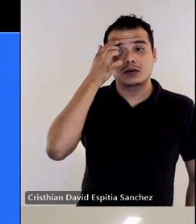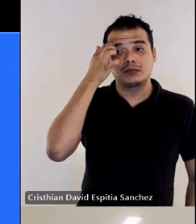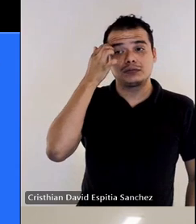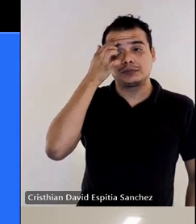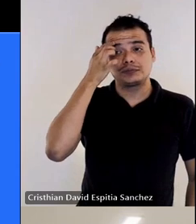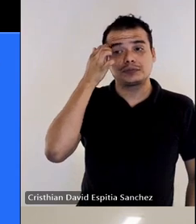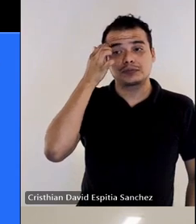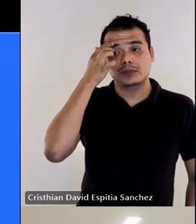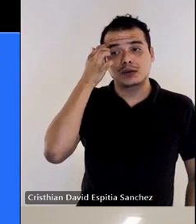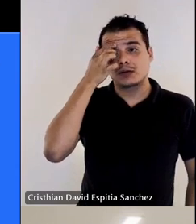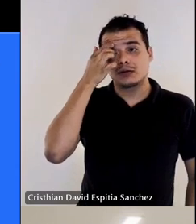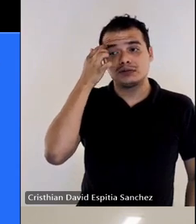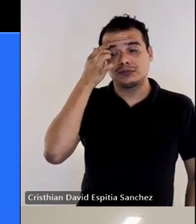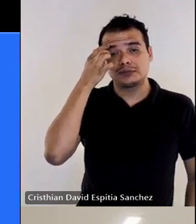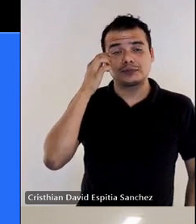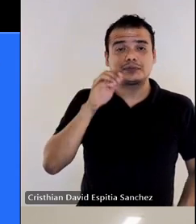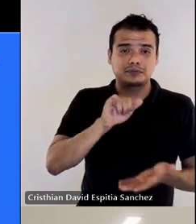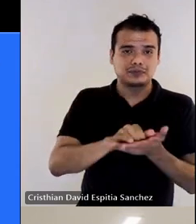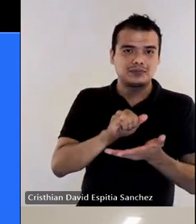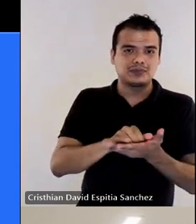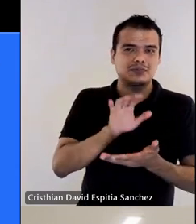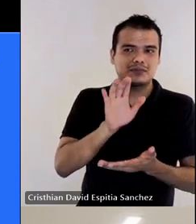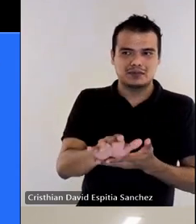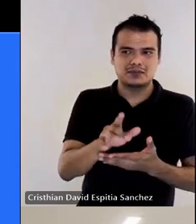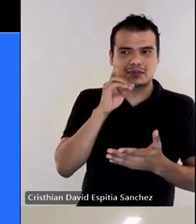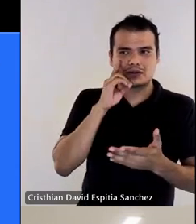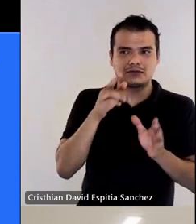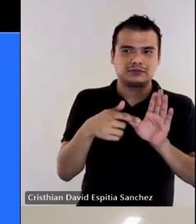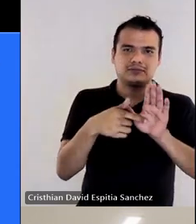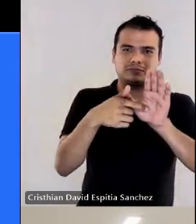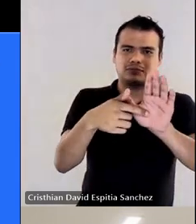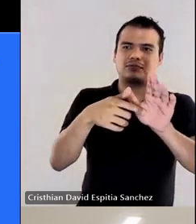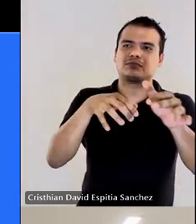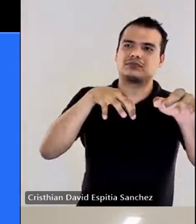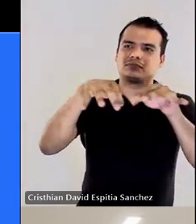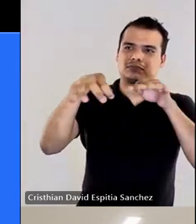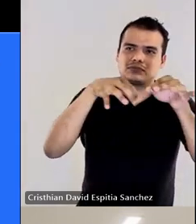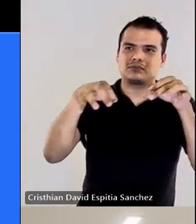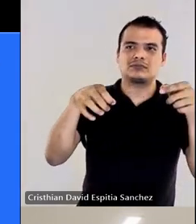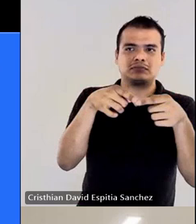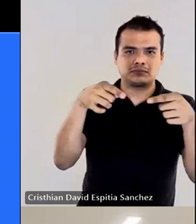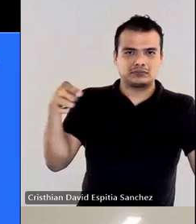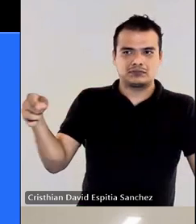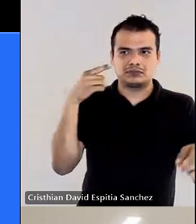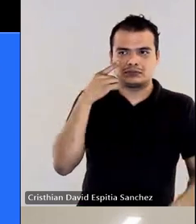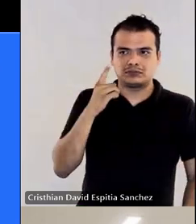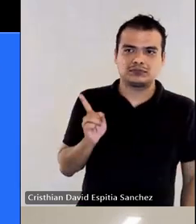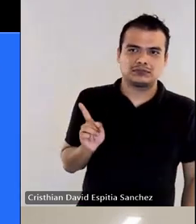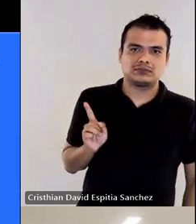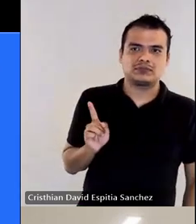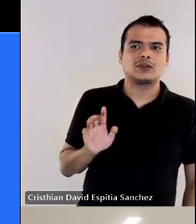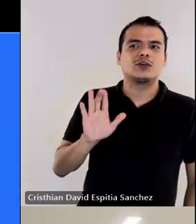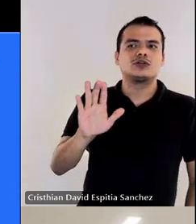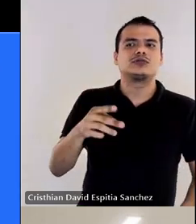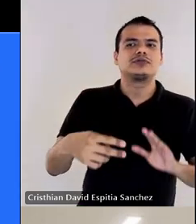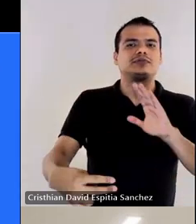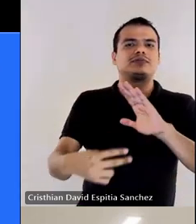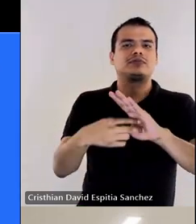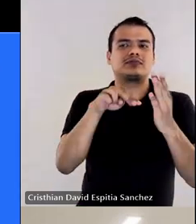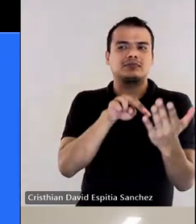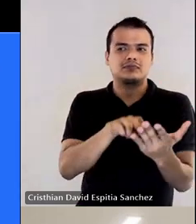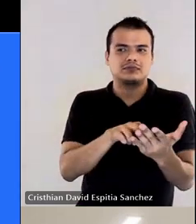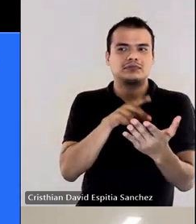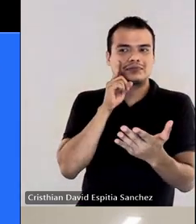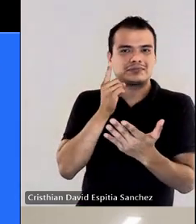Bueno, en cuanto al proceso de reanimación, entonces aquí hacemos alguna profundización un poquito. Entonces aquí les explicaba que consiste en colocar